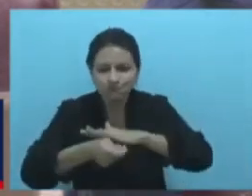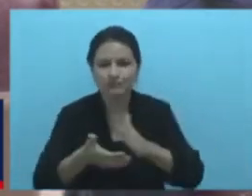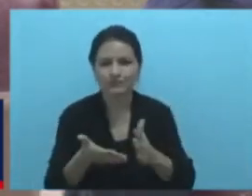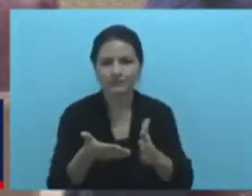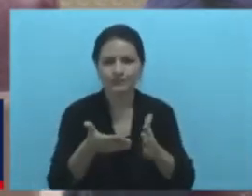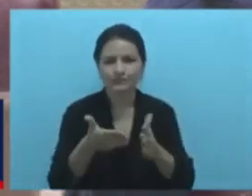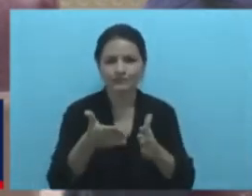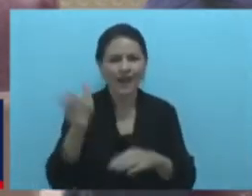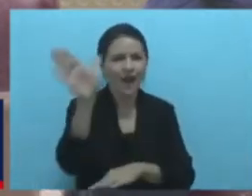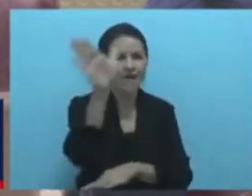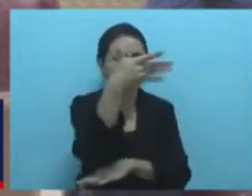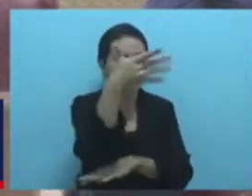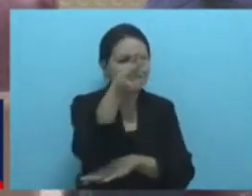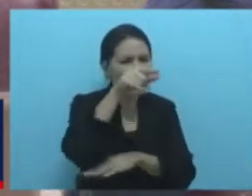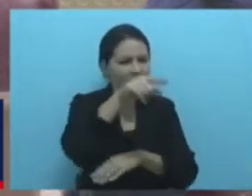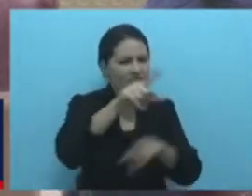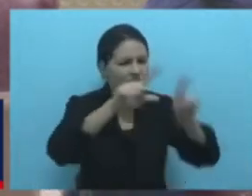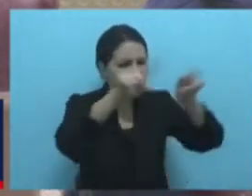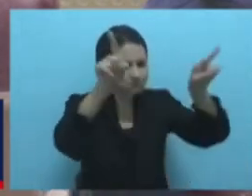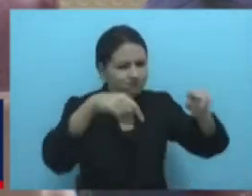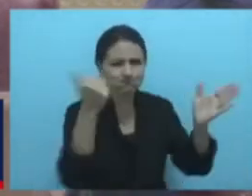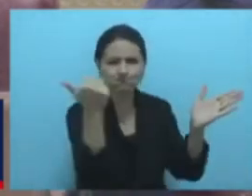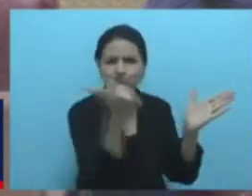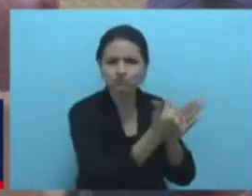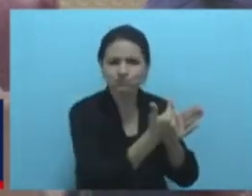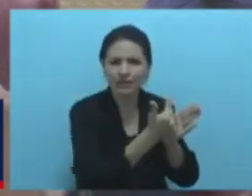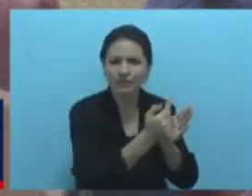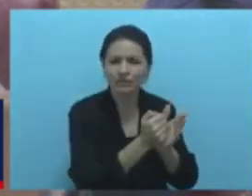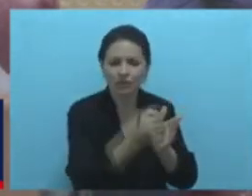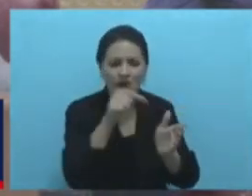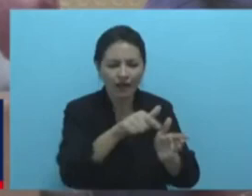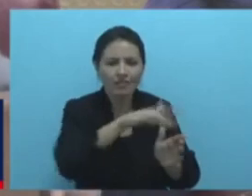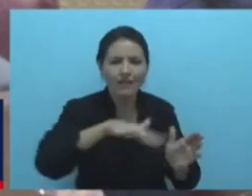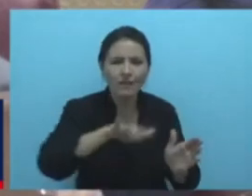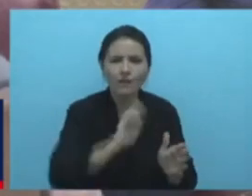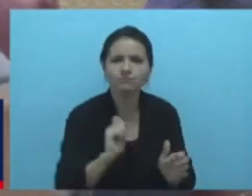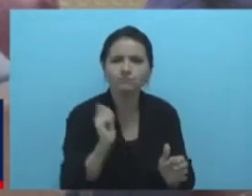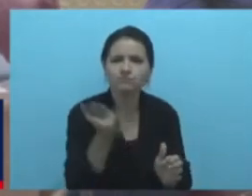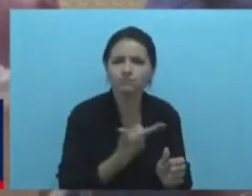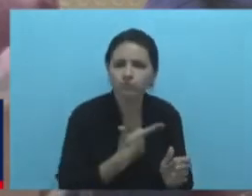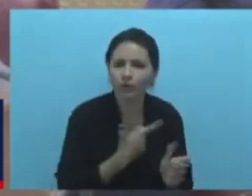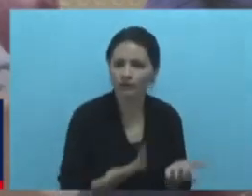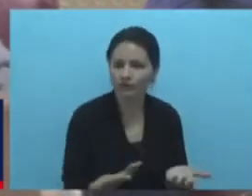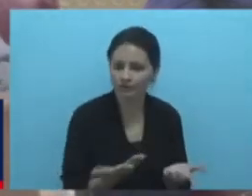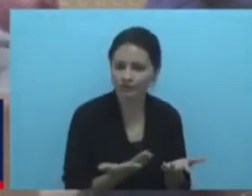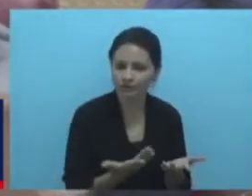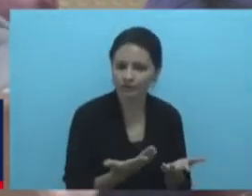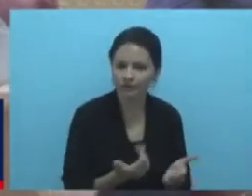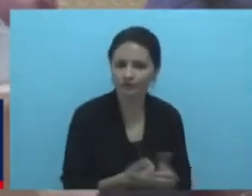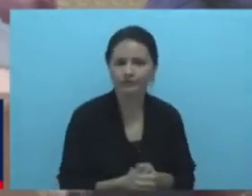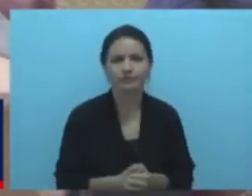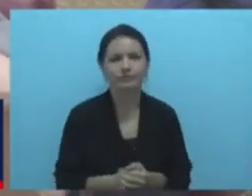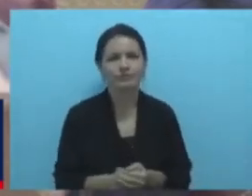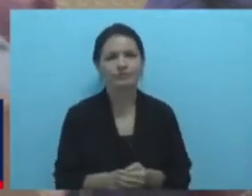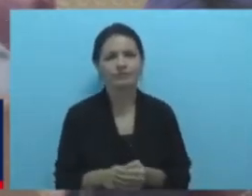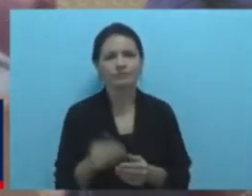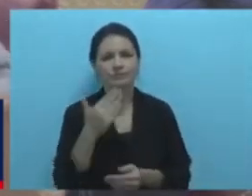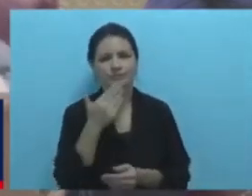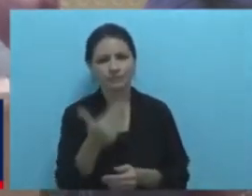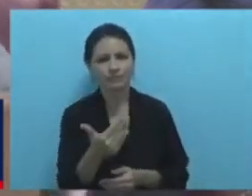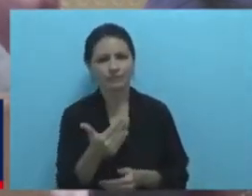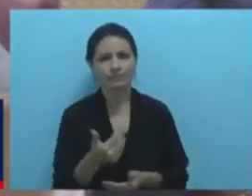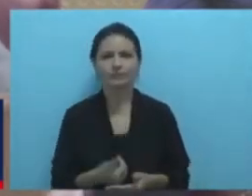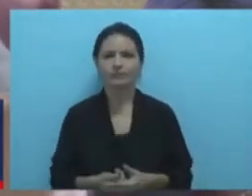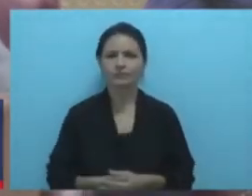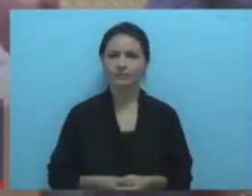marcando un título de propiedad No solamente en la cancha chica del fútbol sino en la cancha grande de la realidad Gracias Señor Presidente